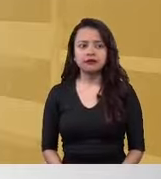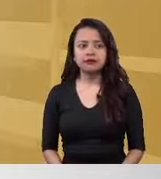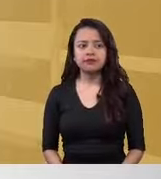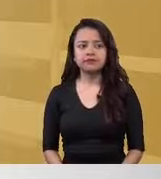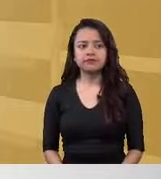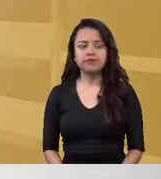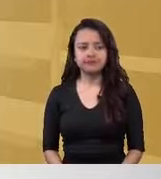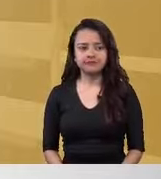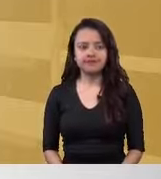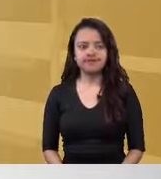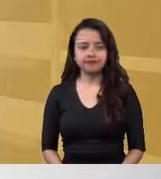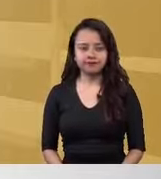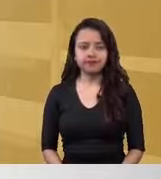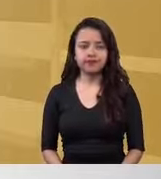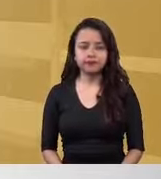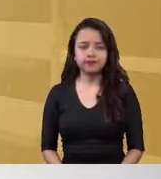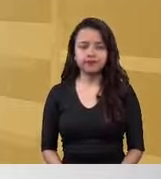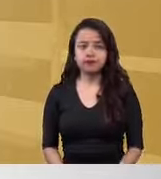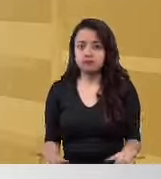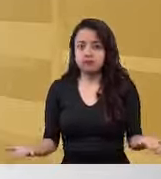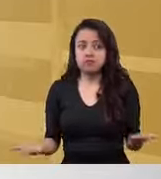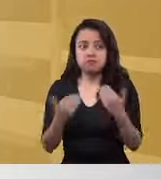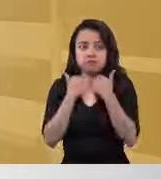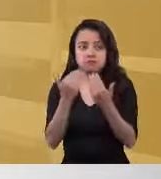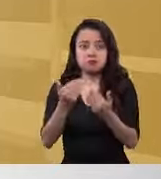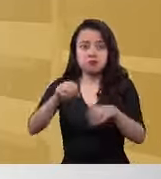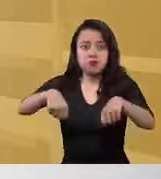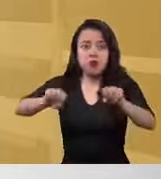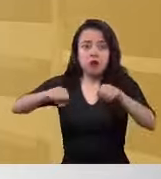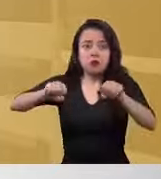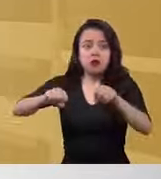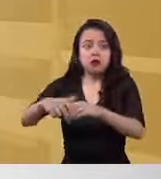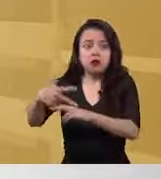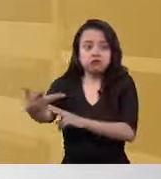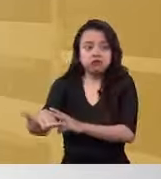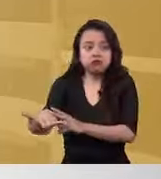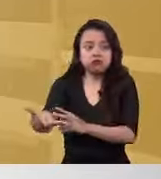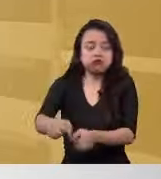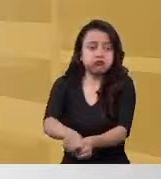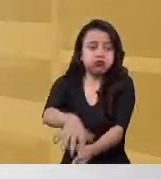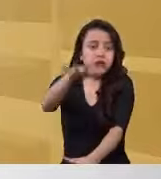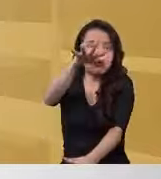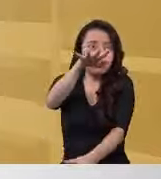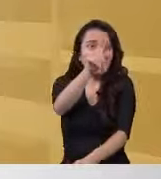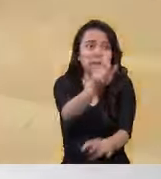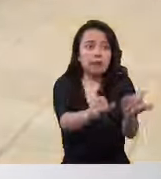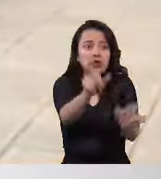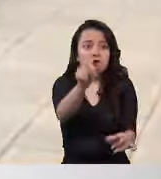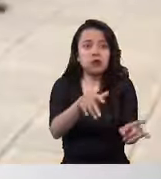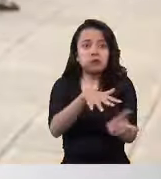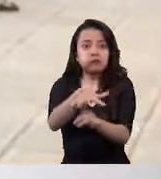Hay una moto tirada allí, está prendida, no sé. Un poco de masa tirada, eso como que una explosión.